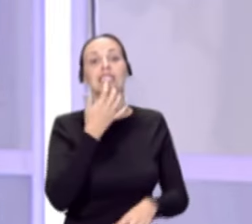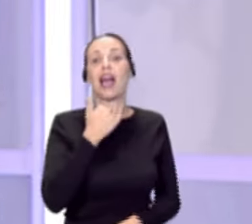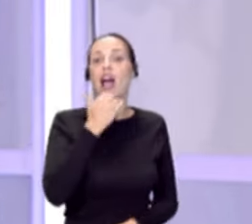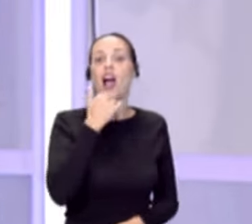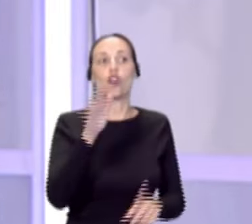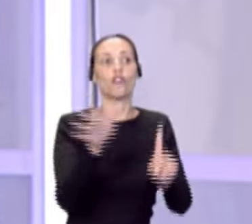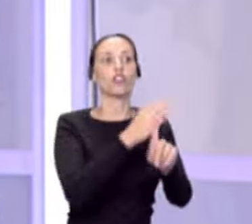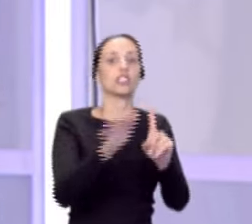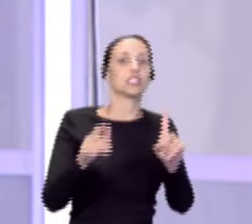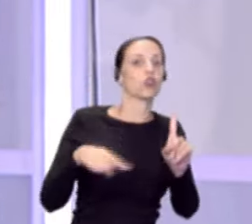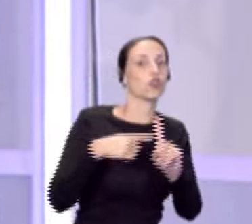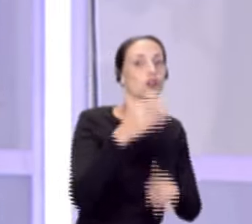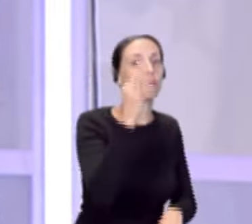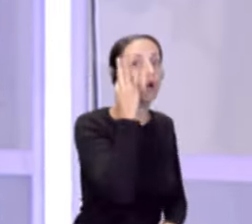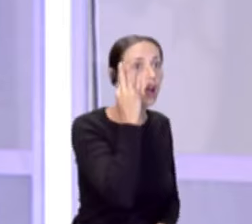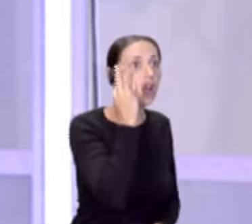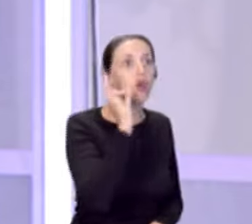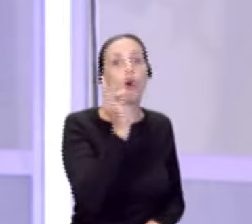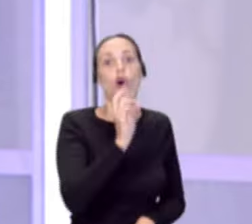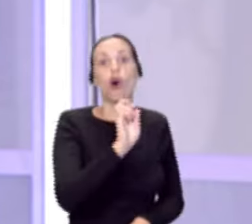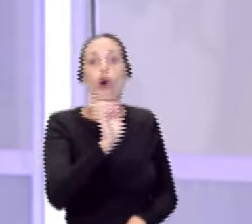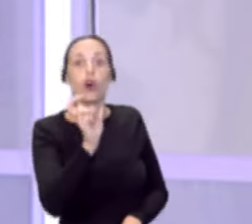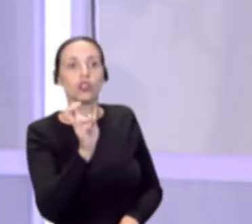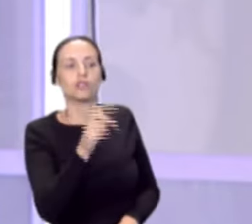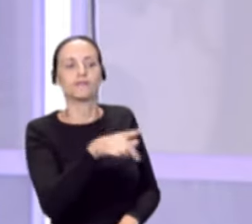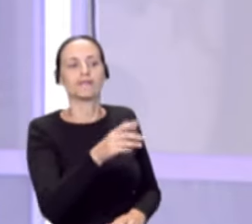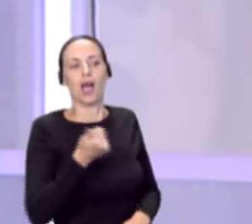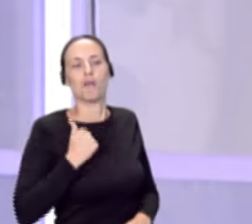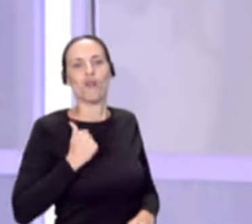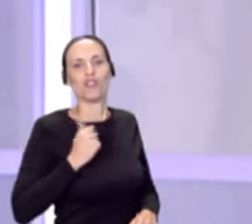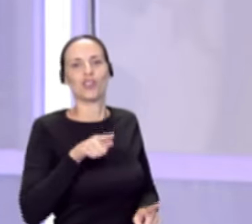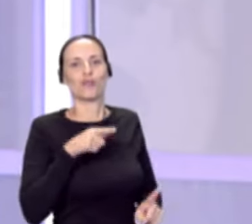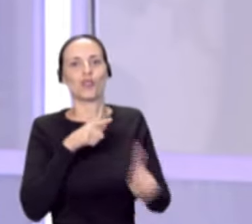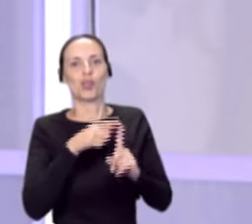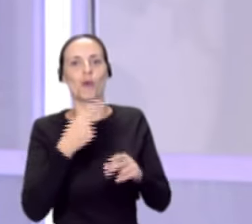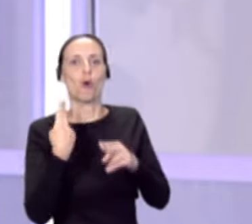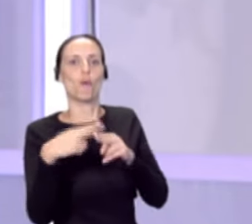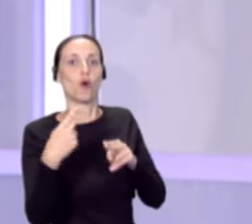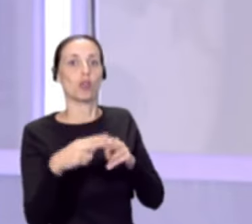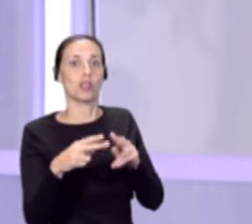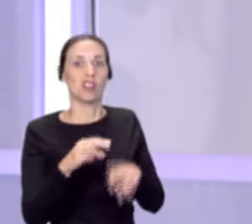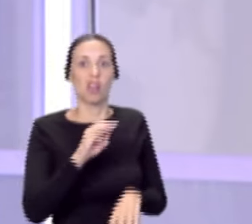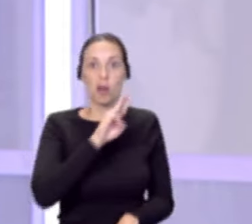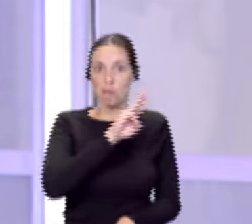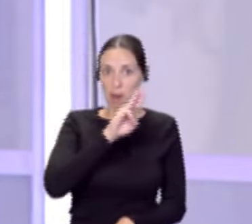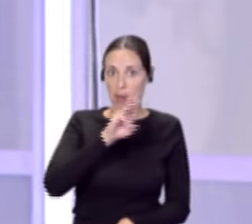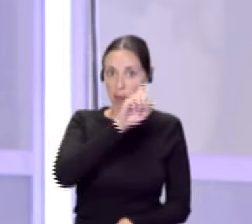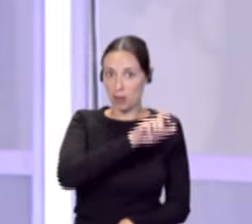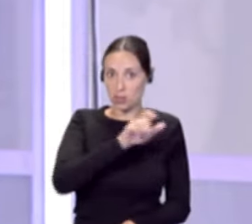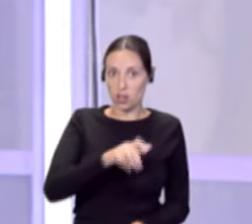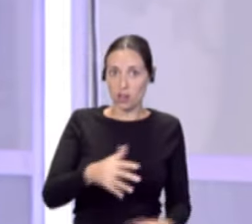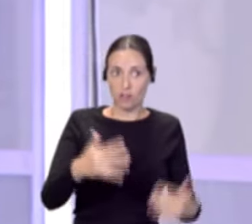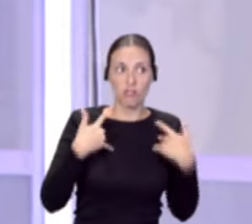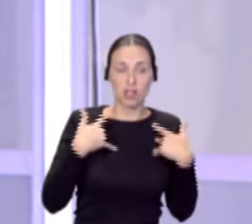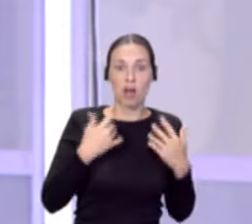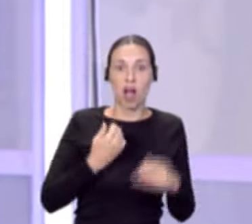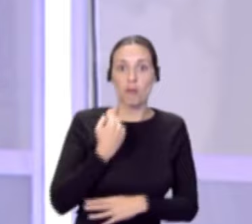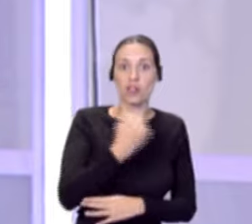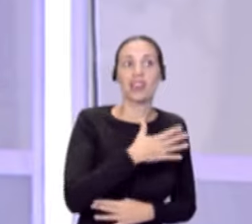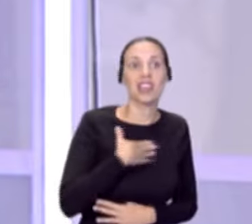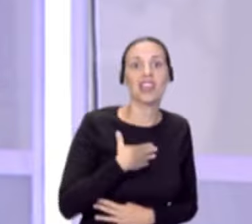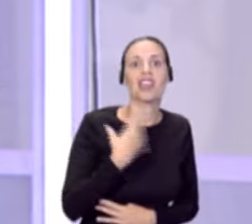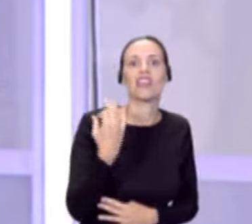otro tipo de aspecto, lo van a trasladar al juego político. El Partido Popular, si quiere apoyar a las víctimas, básicamente tiene que hacerlo votando en el Parlamento. Este